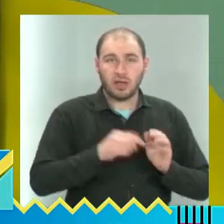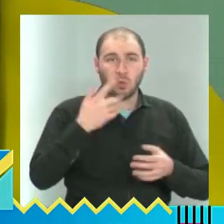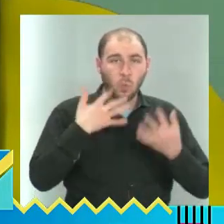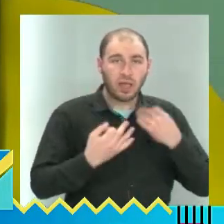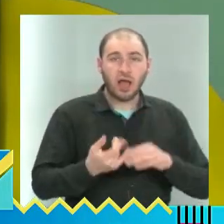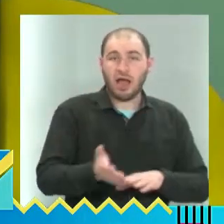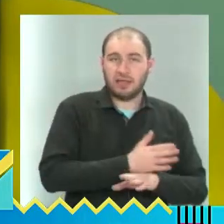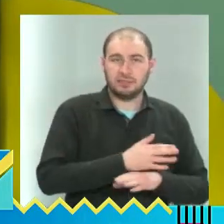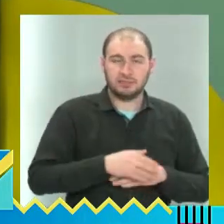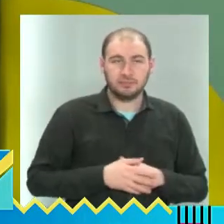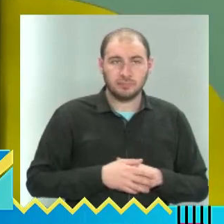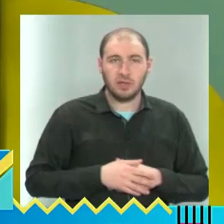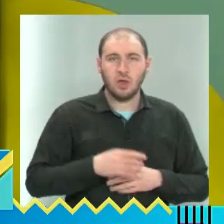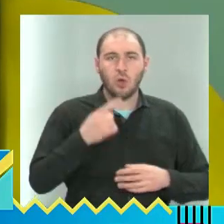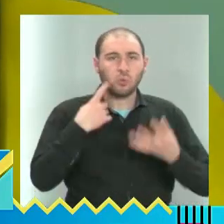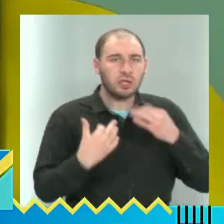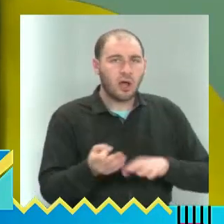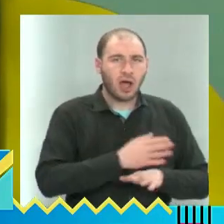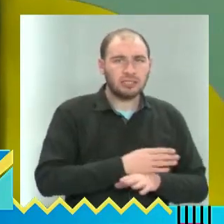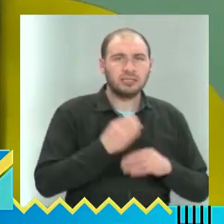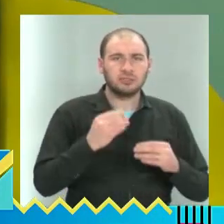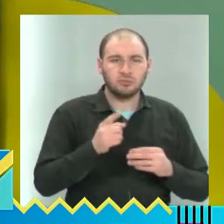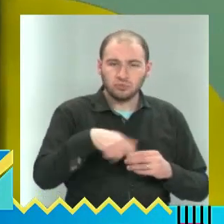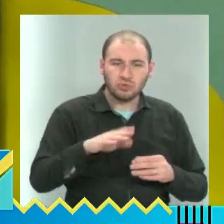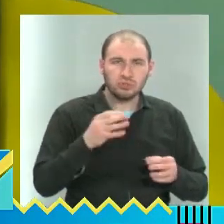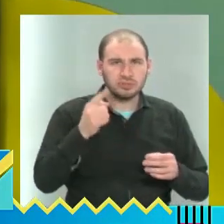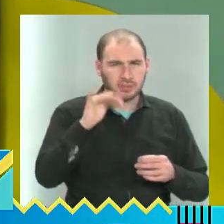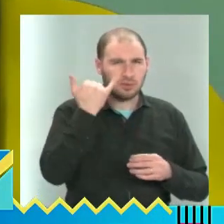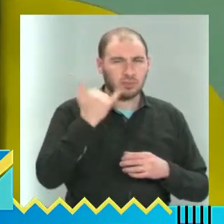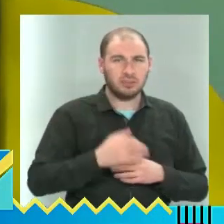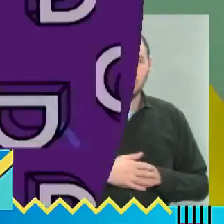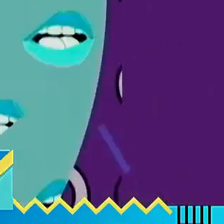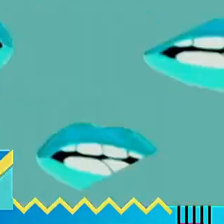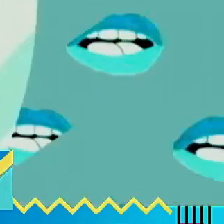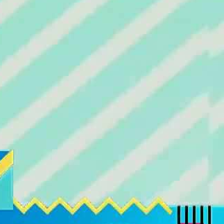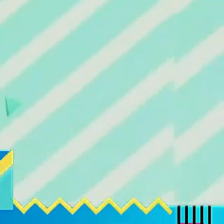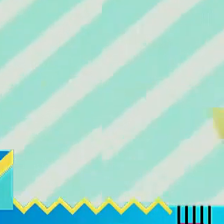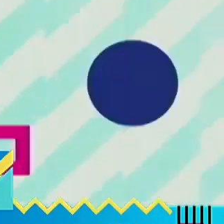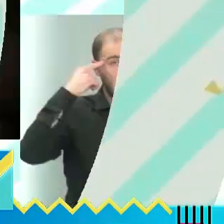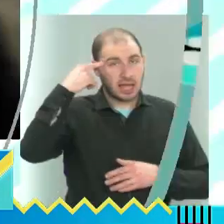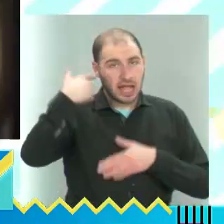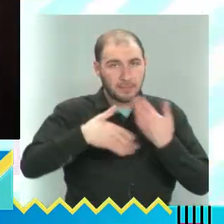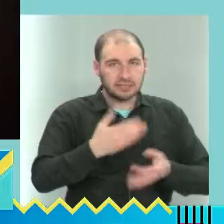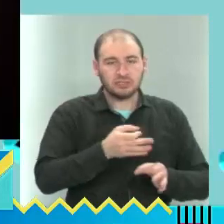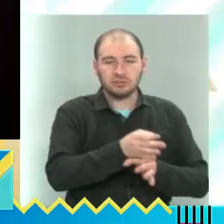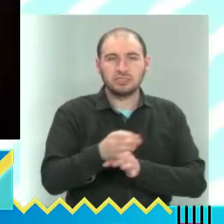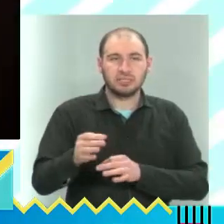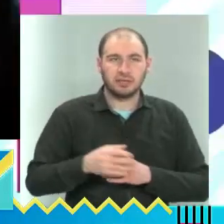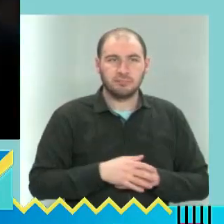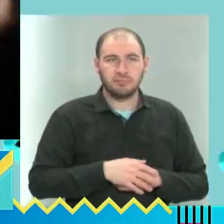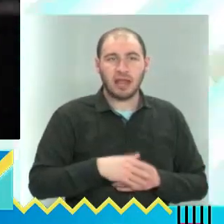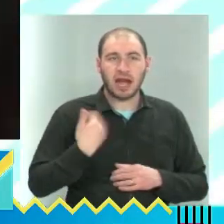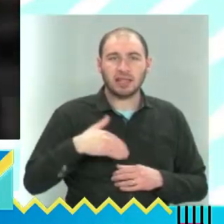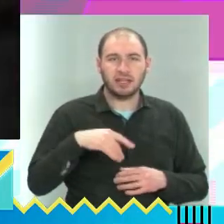prevención. La prevención es a través de la concientización, se brindan capacitaciones en distintas partes de